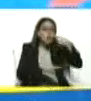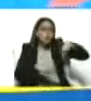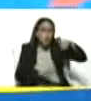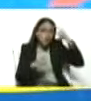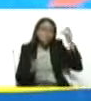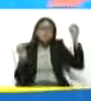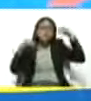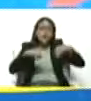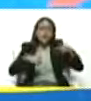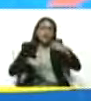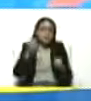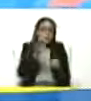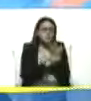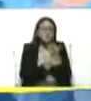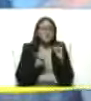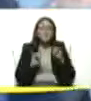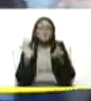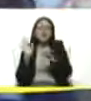su venia y su alegría.